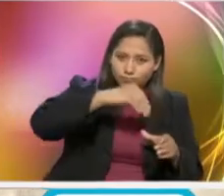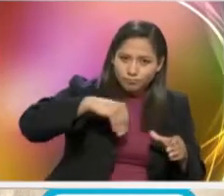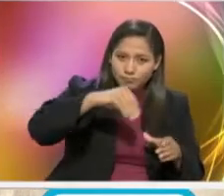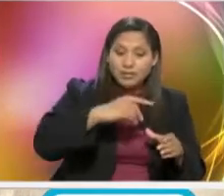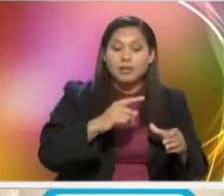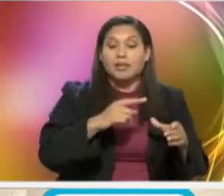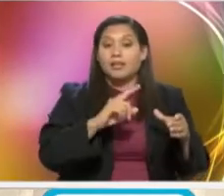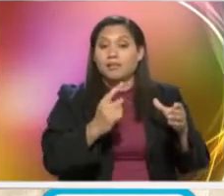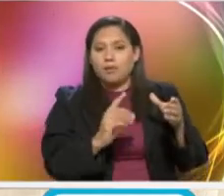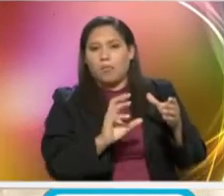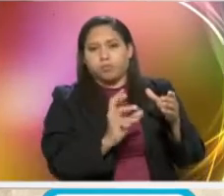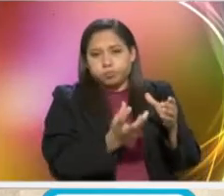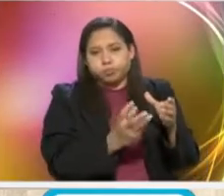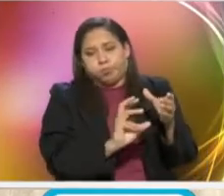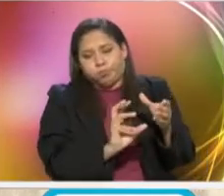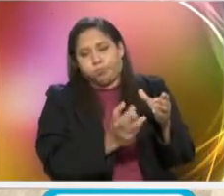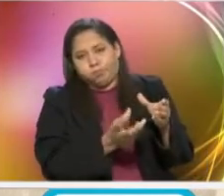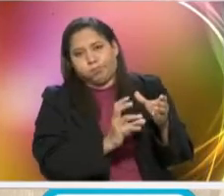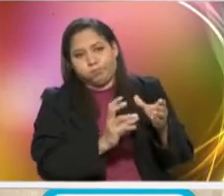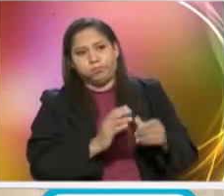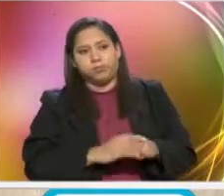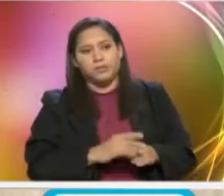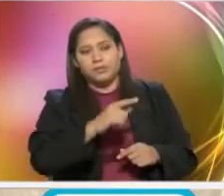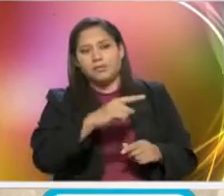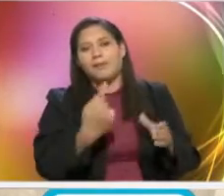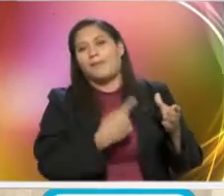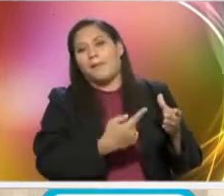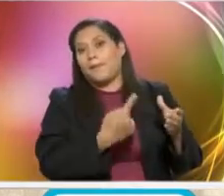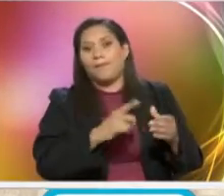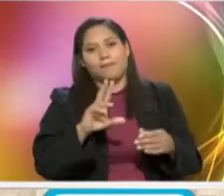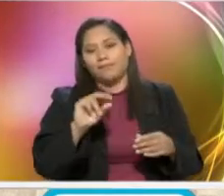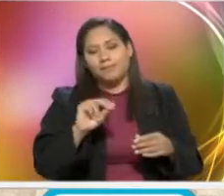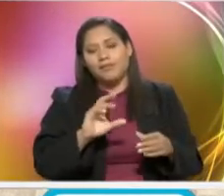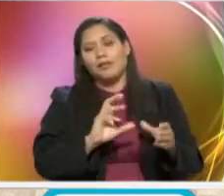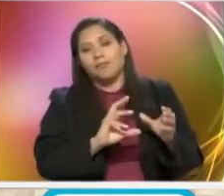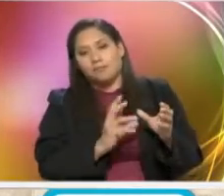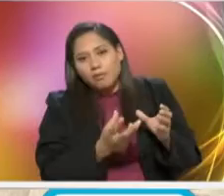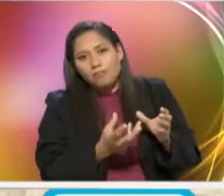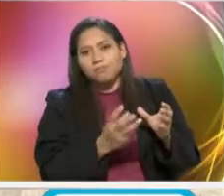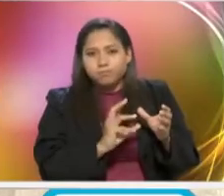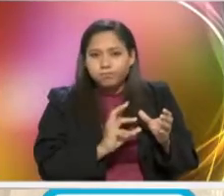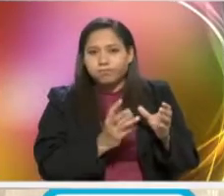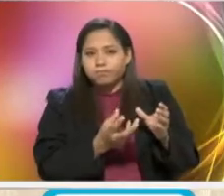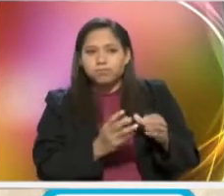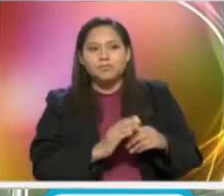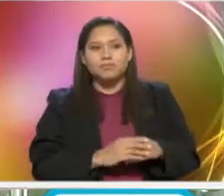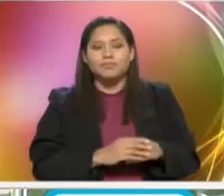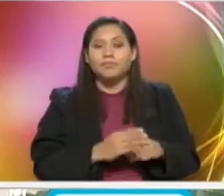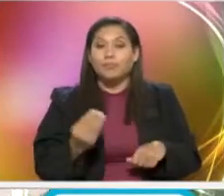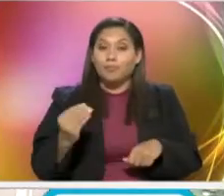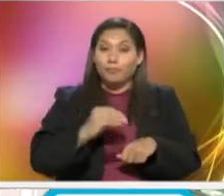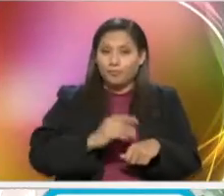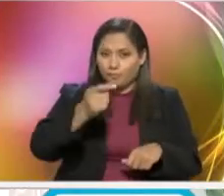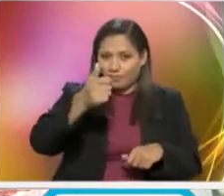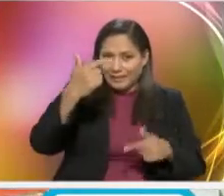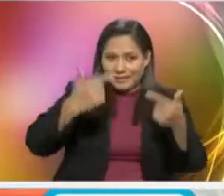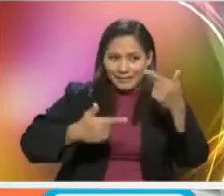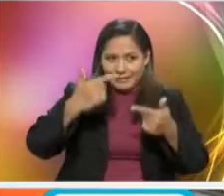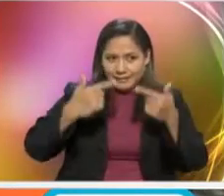trabar. ¿Sí? Ok. Pero en realidad no es que lo vayas a poner y se ponga a dar vueltas facilísimo. Lo que vamos a hacer es ponerle un poco de la